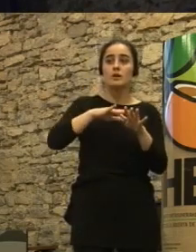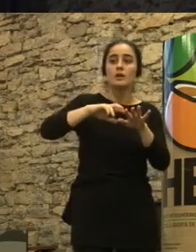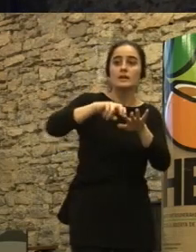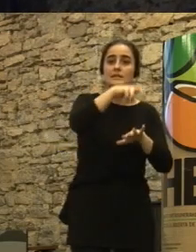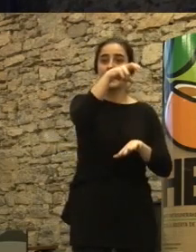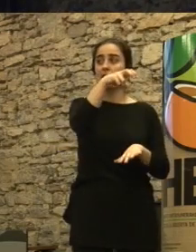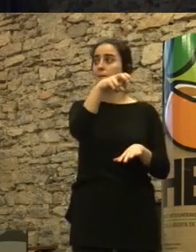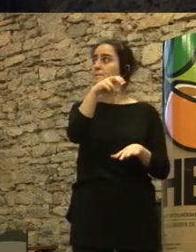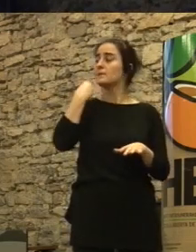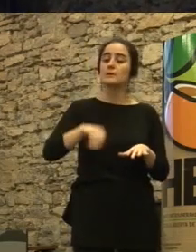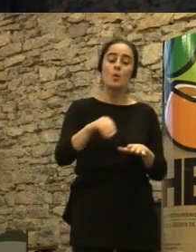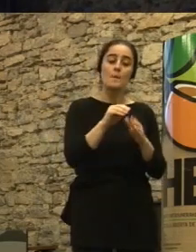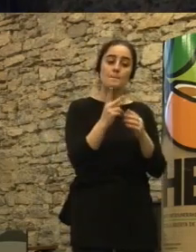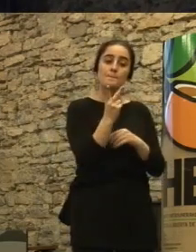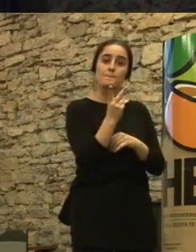que